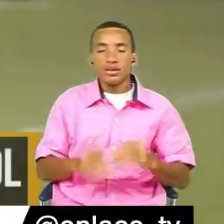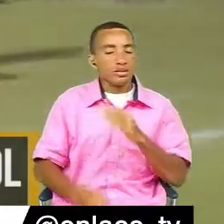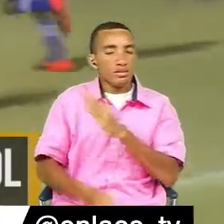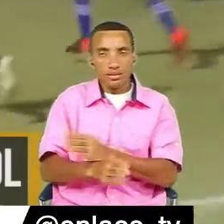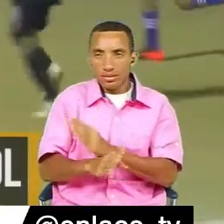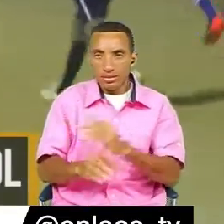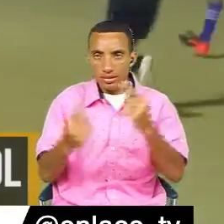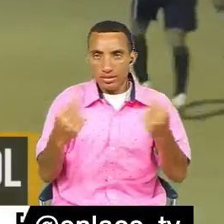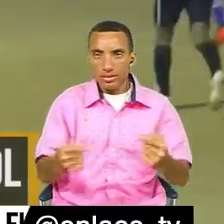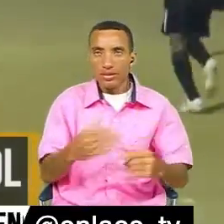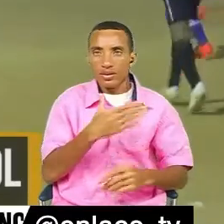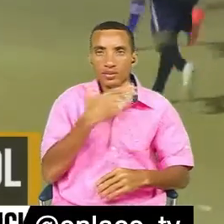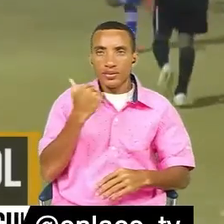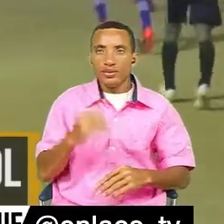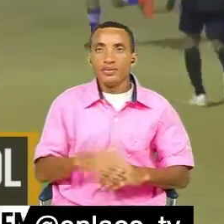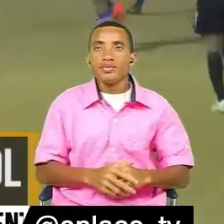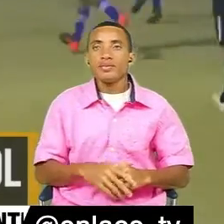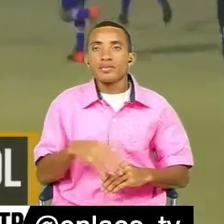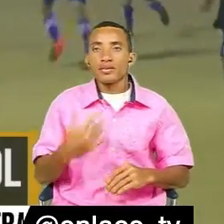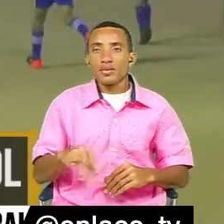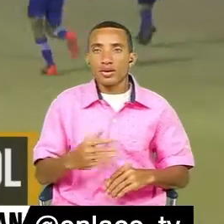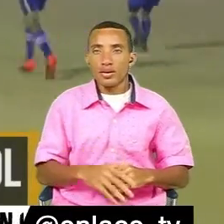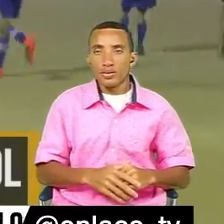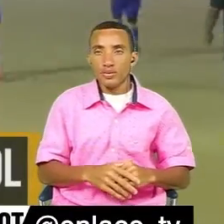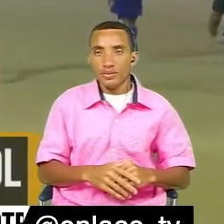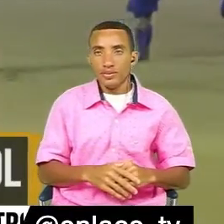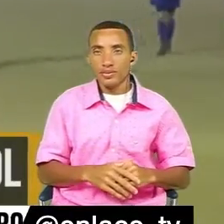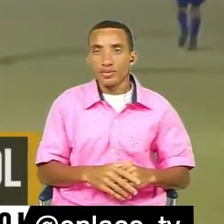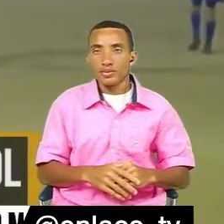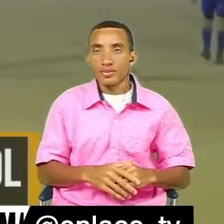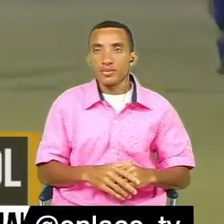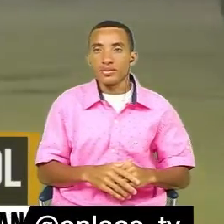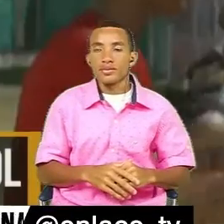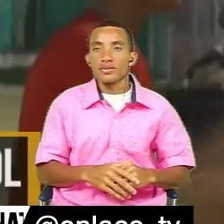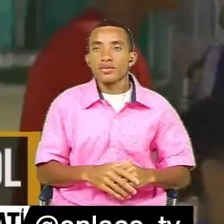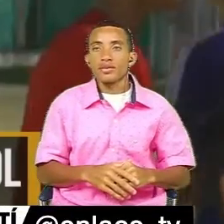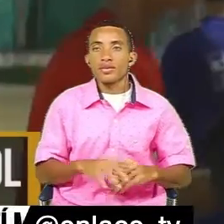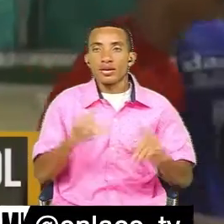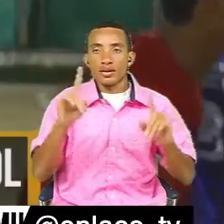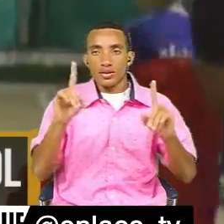de los mejores de esta tradicional justa deportiva de la Comuna 3. El equipo viene muy